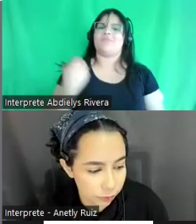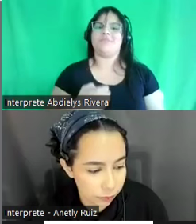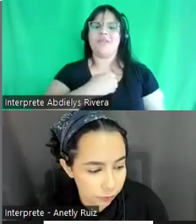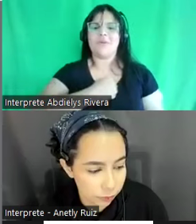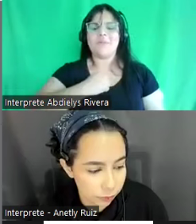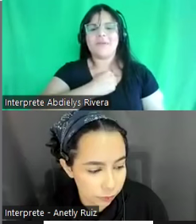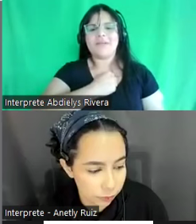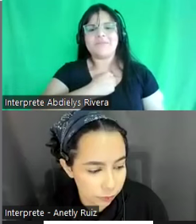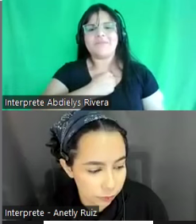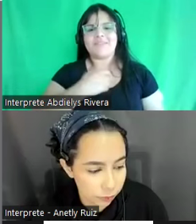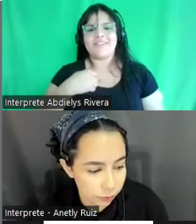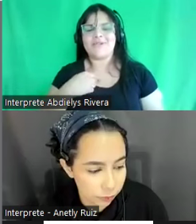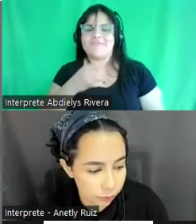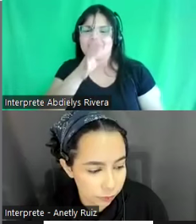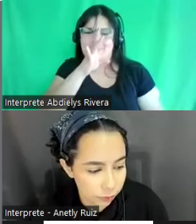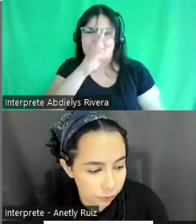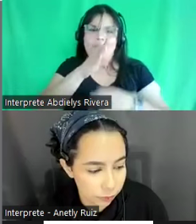disculpen, estaba hablando en mute.